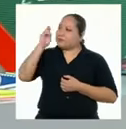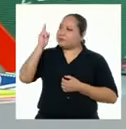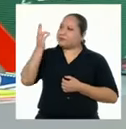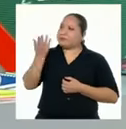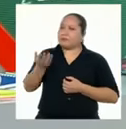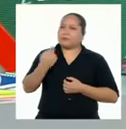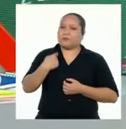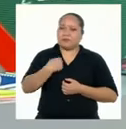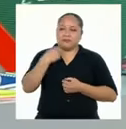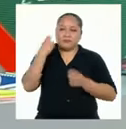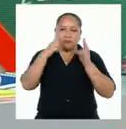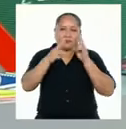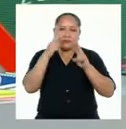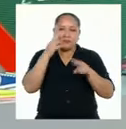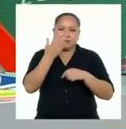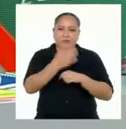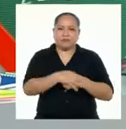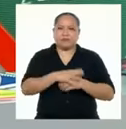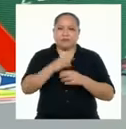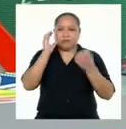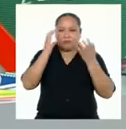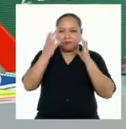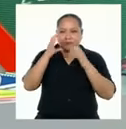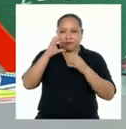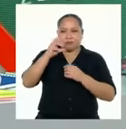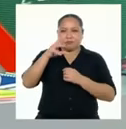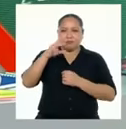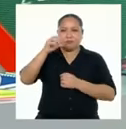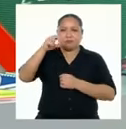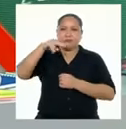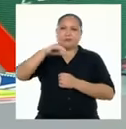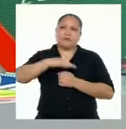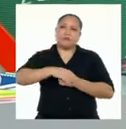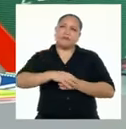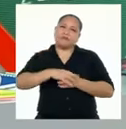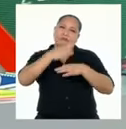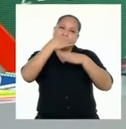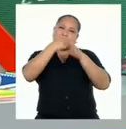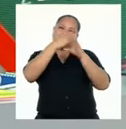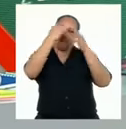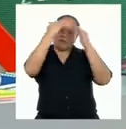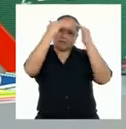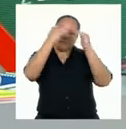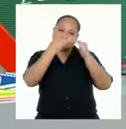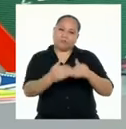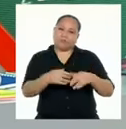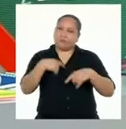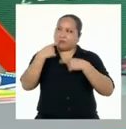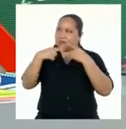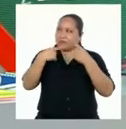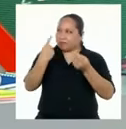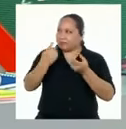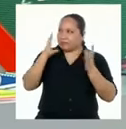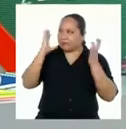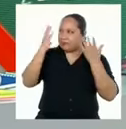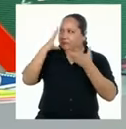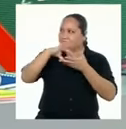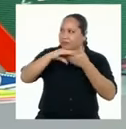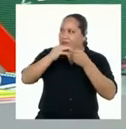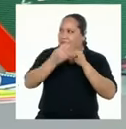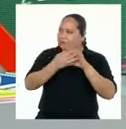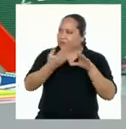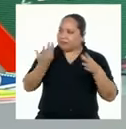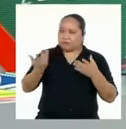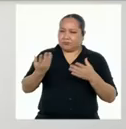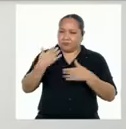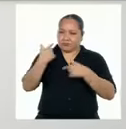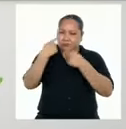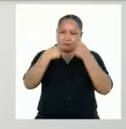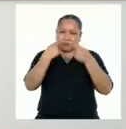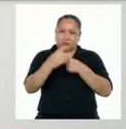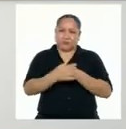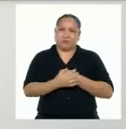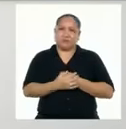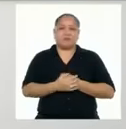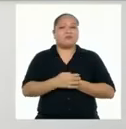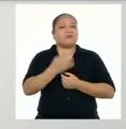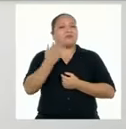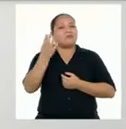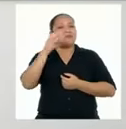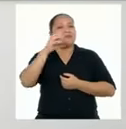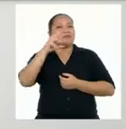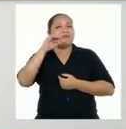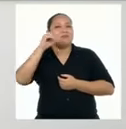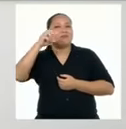Profesora, por lo que acabamos de ver, parece que la crónica tiene la estructura de un texto narrativo, como un cuento o una anécdota. Es que